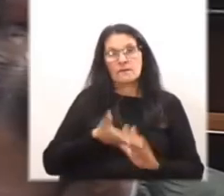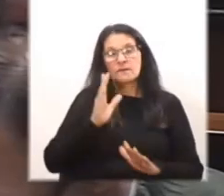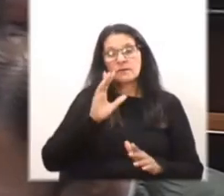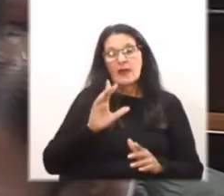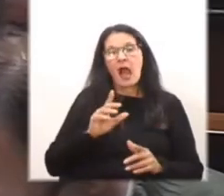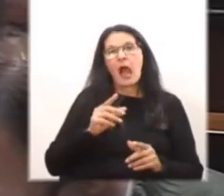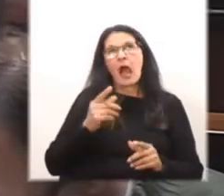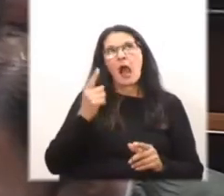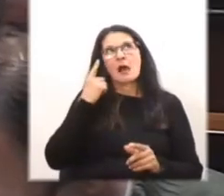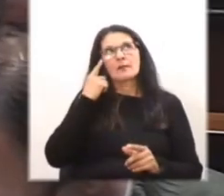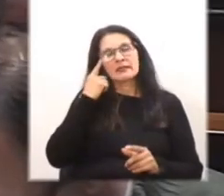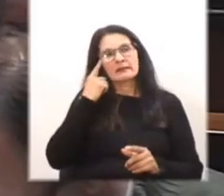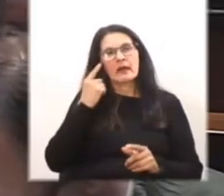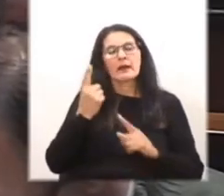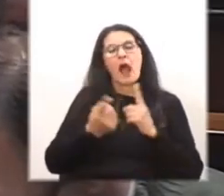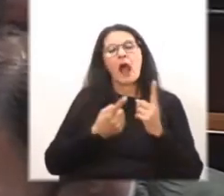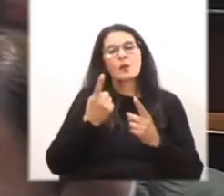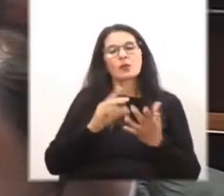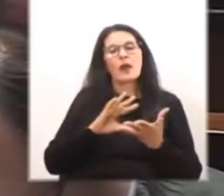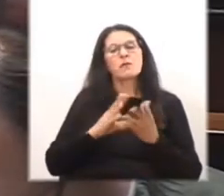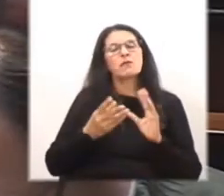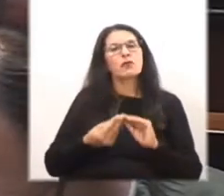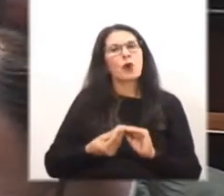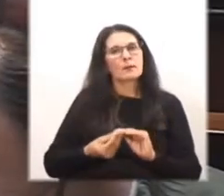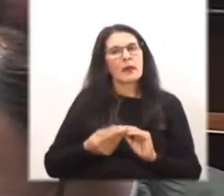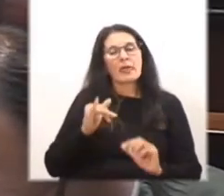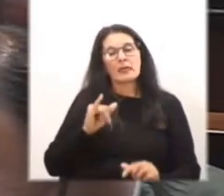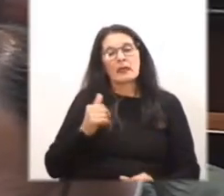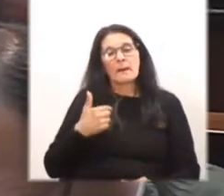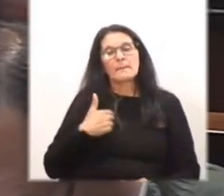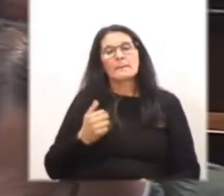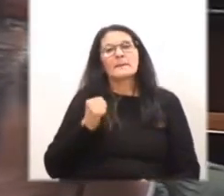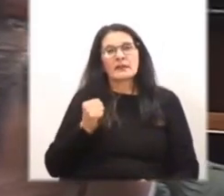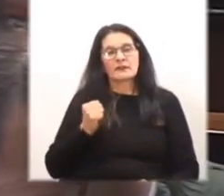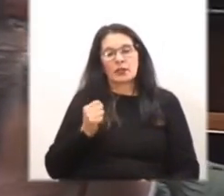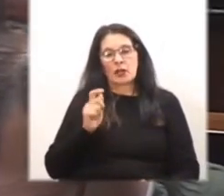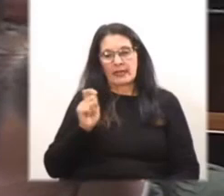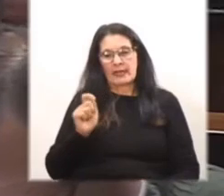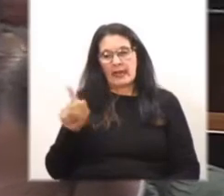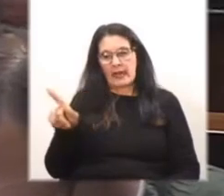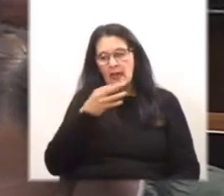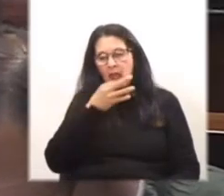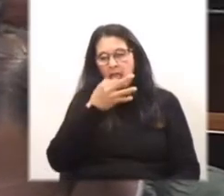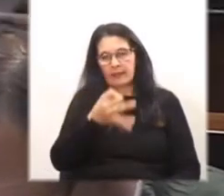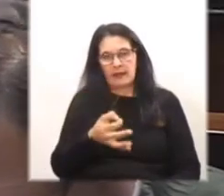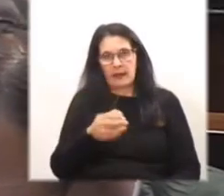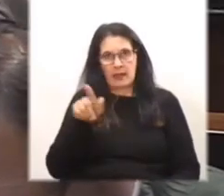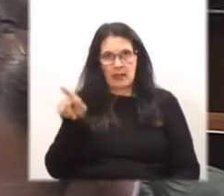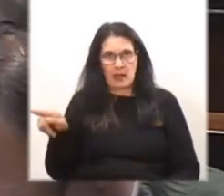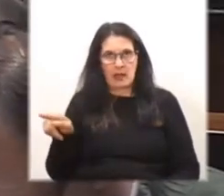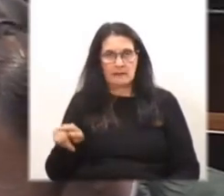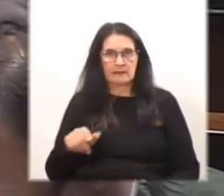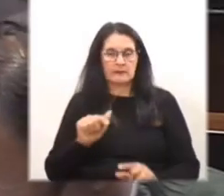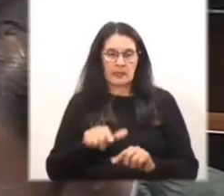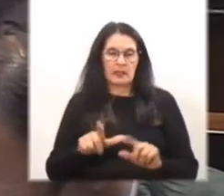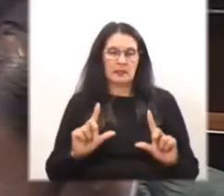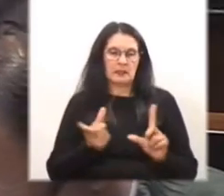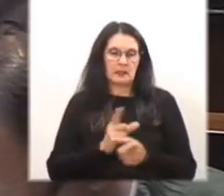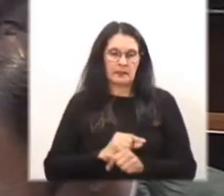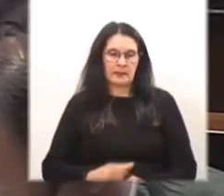algunas medidas al respecto y prefiero que sea él quien las diga. Termina la